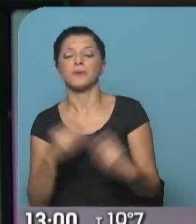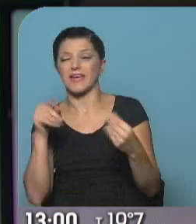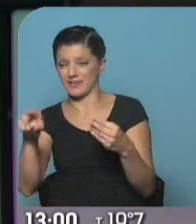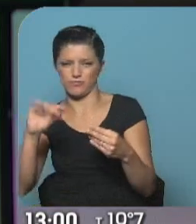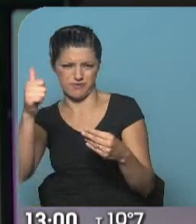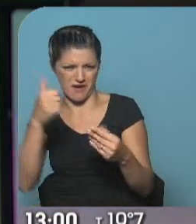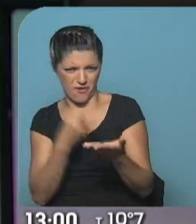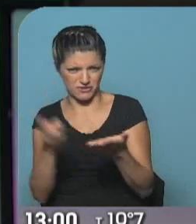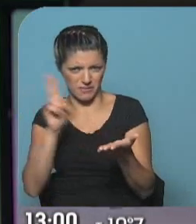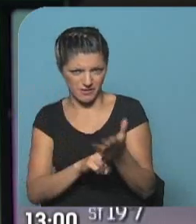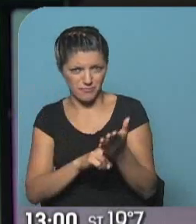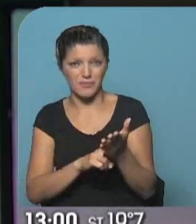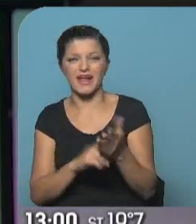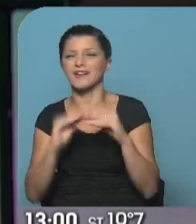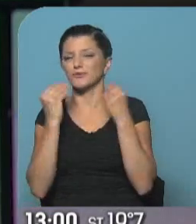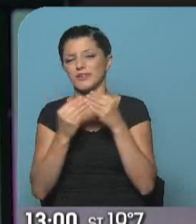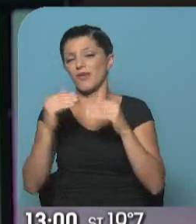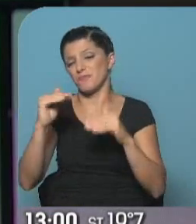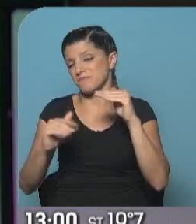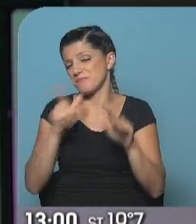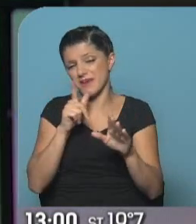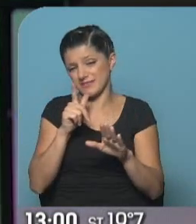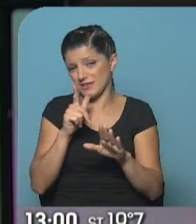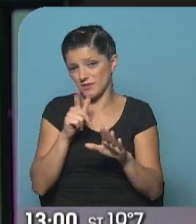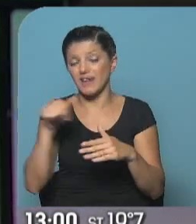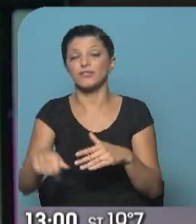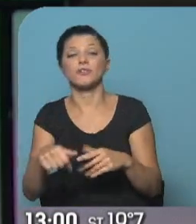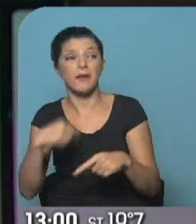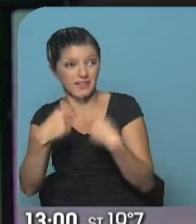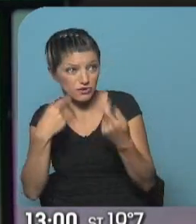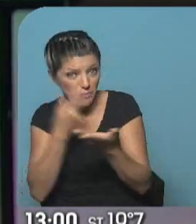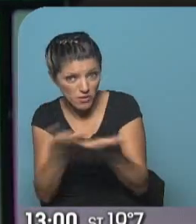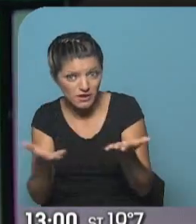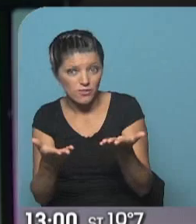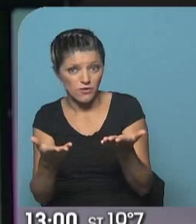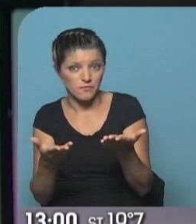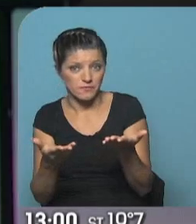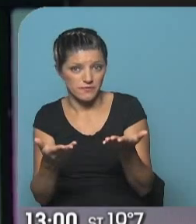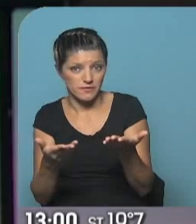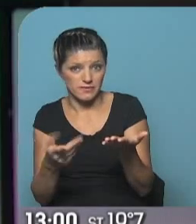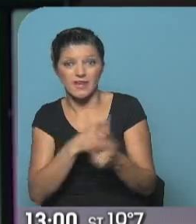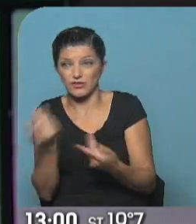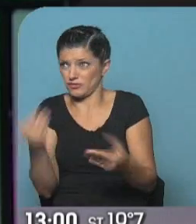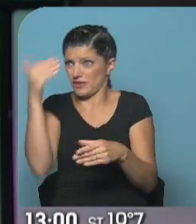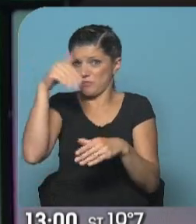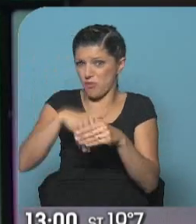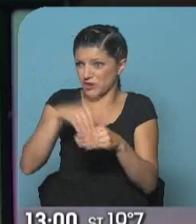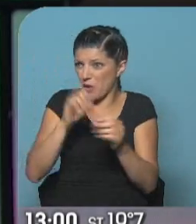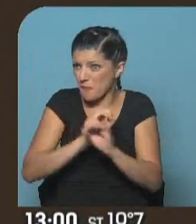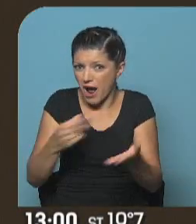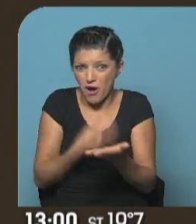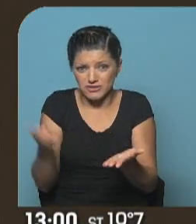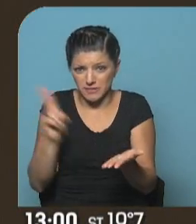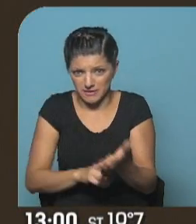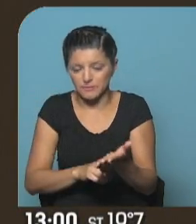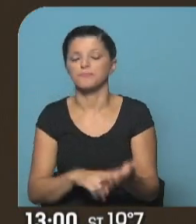cual significa decir al electorado se siguen equivocando. Cuando uno llama a nuevas elecciones, lo que está diciendo el electorado es votaron mal. Si llega a